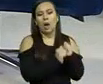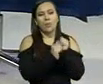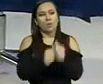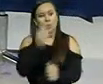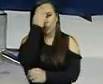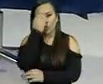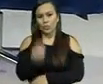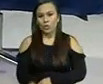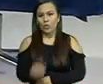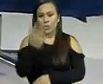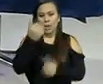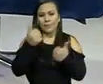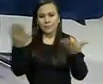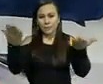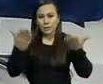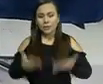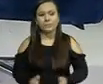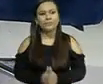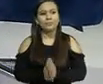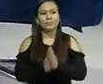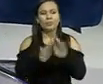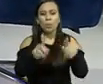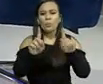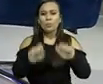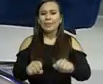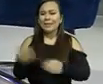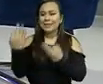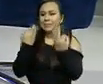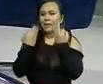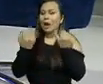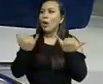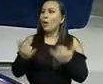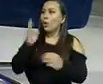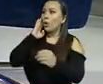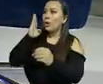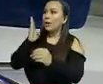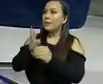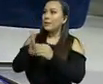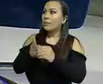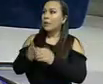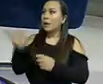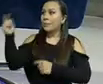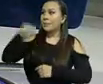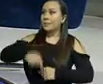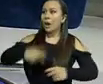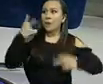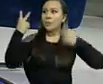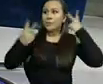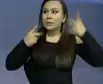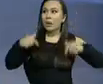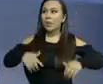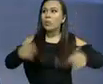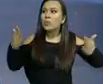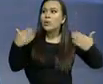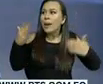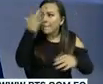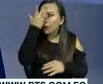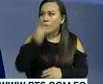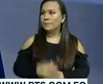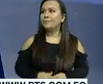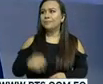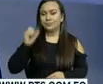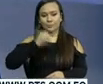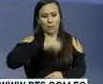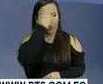bienvenidos específicamente podría usted compartirnos cuál es el propósito de su visita al puerto principal muy buenos días